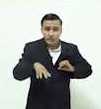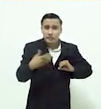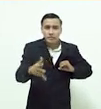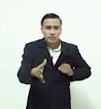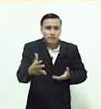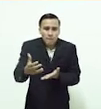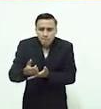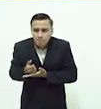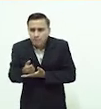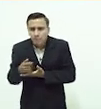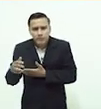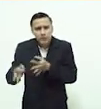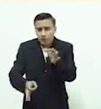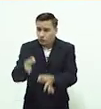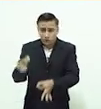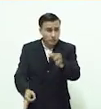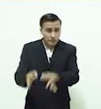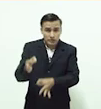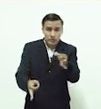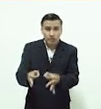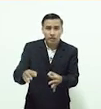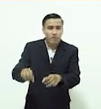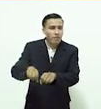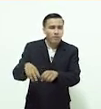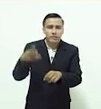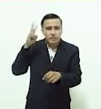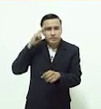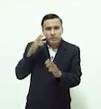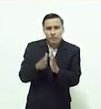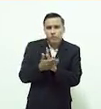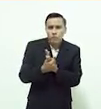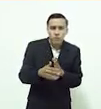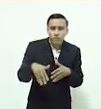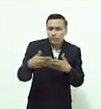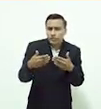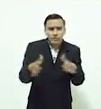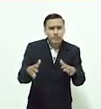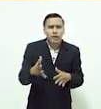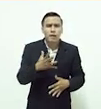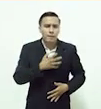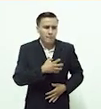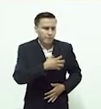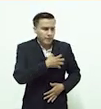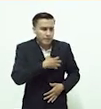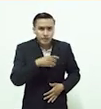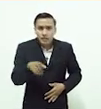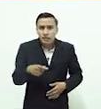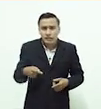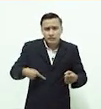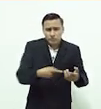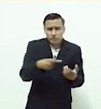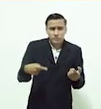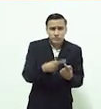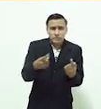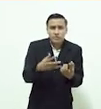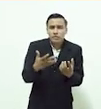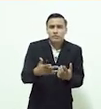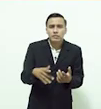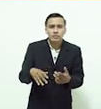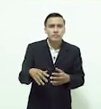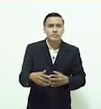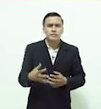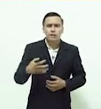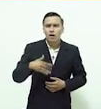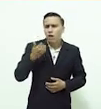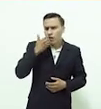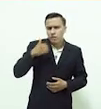las injusticias, los fraudes, el desenfreno, las envidias, la difamación, el orgullo y la frivolidad. Todas